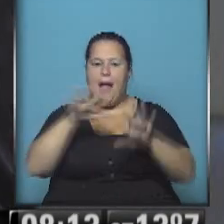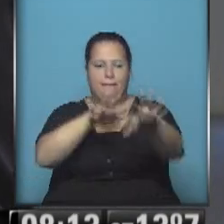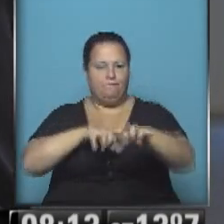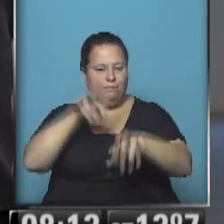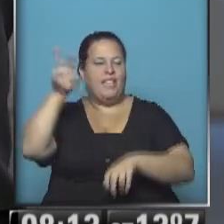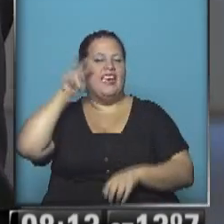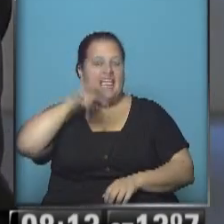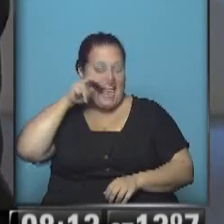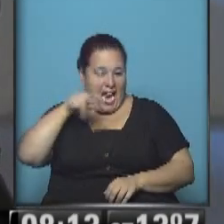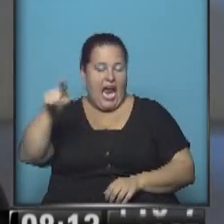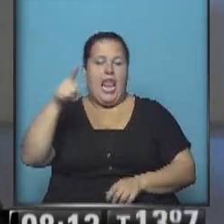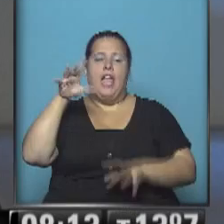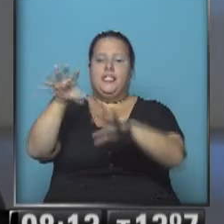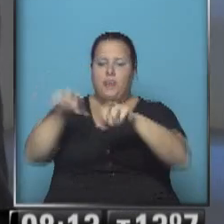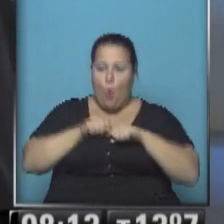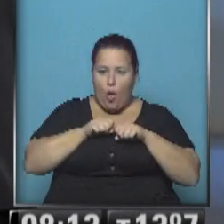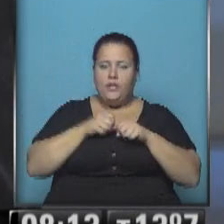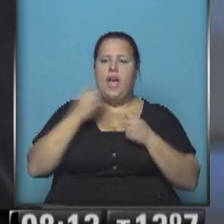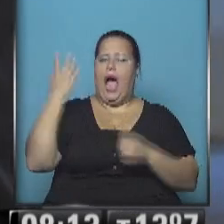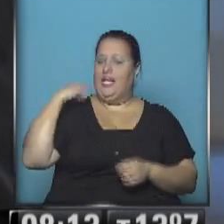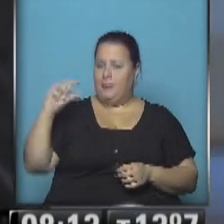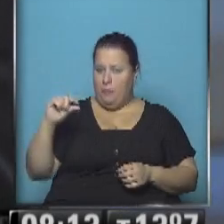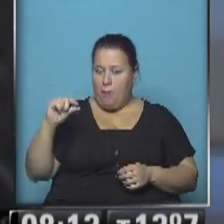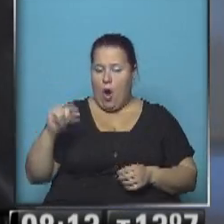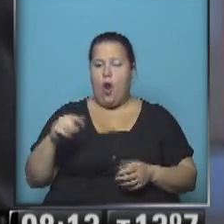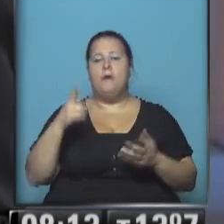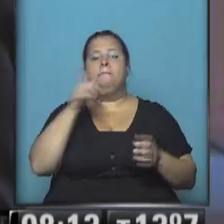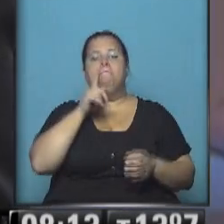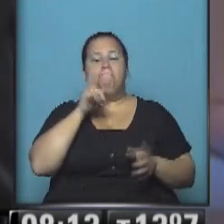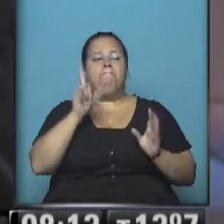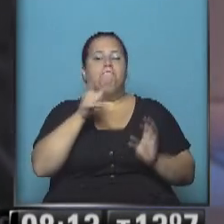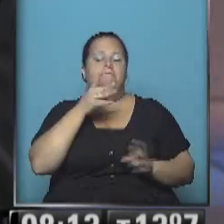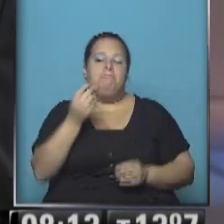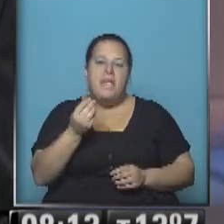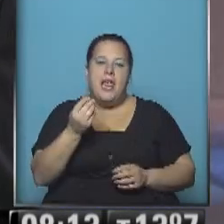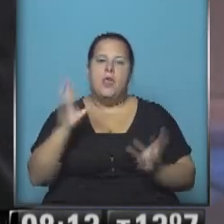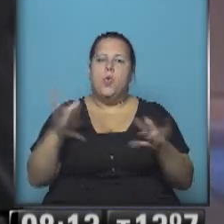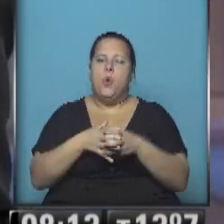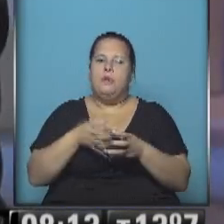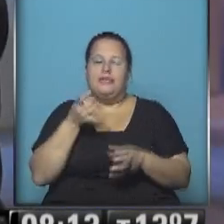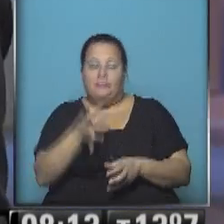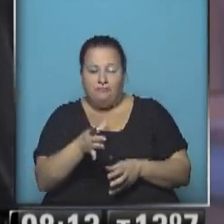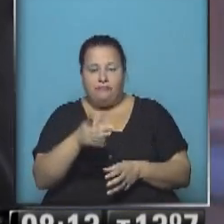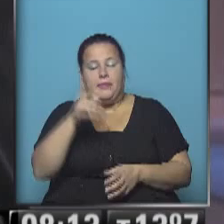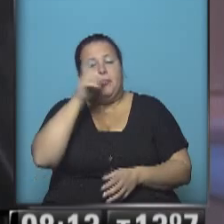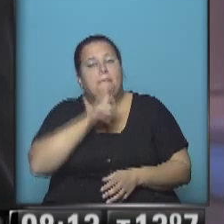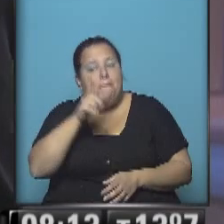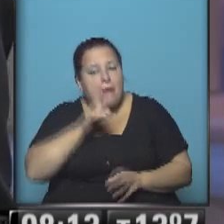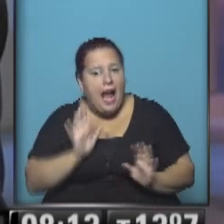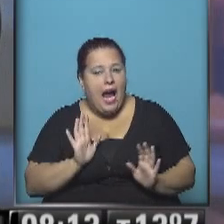en nigeria ha sido secuestrado secuestrado en las últimas horas en principio se temió por un grupo terrorista aparentemente